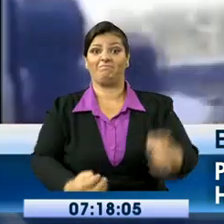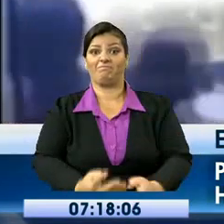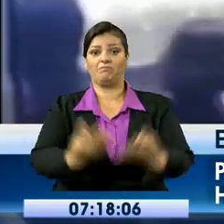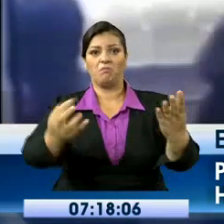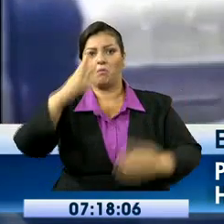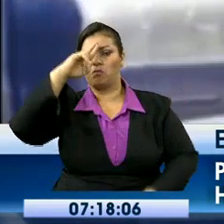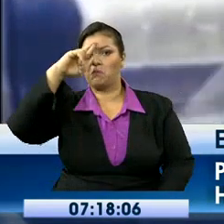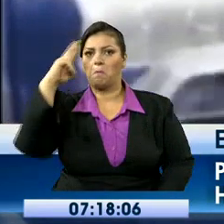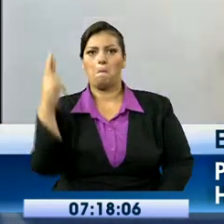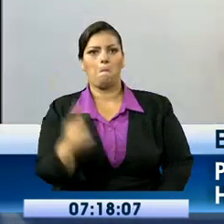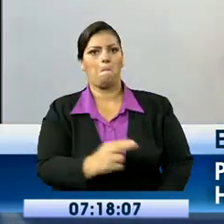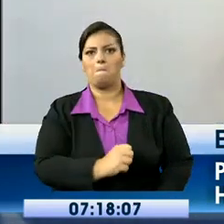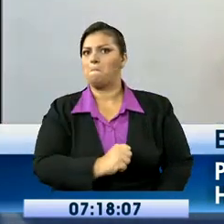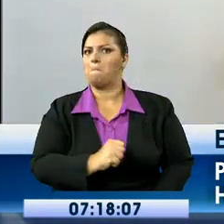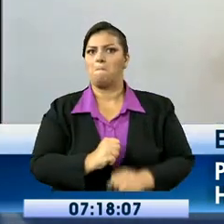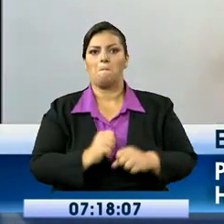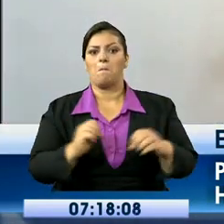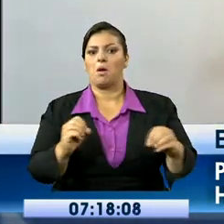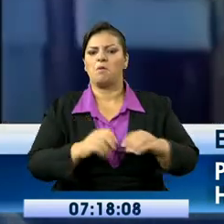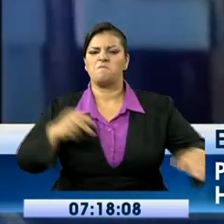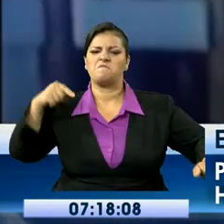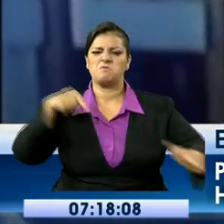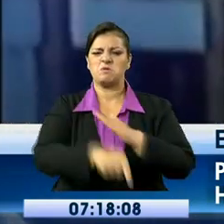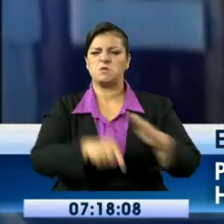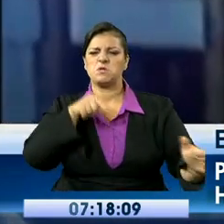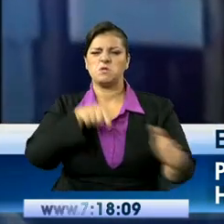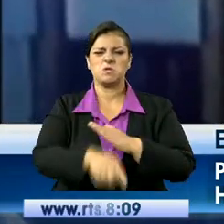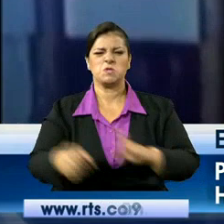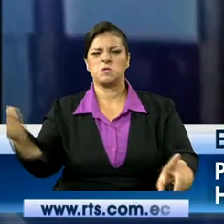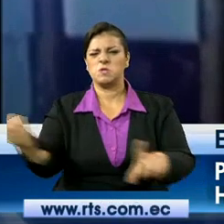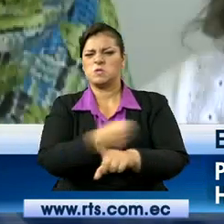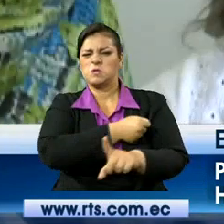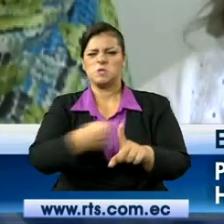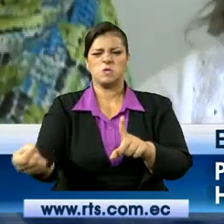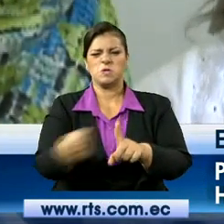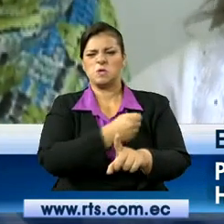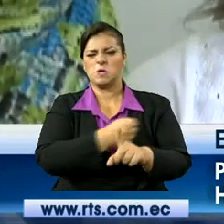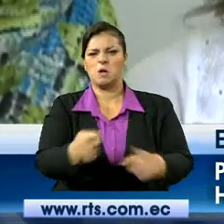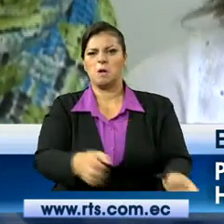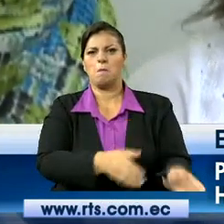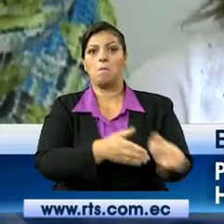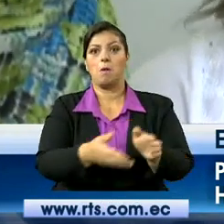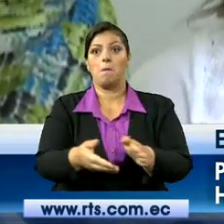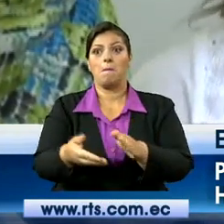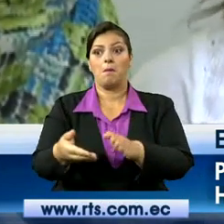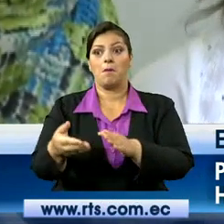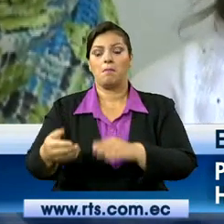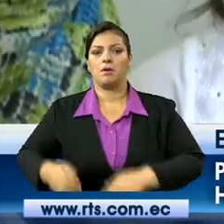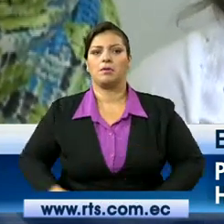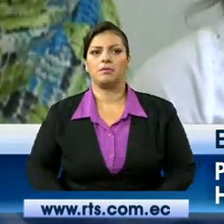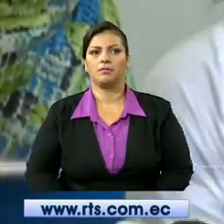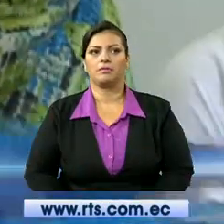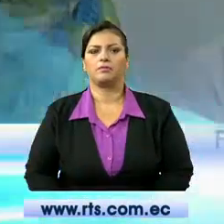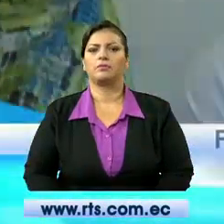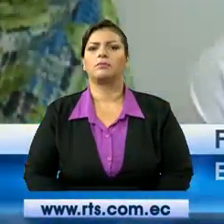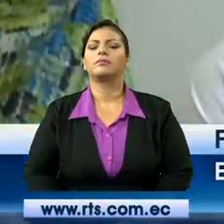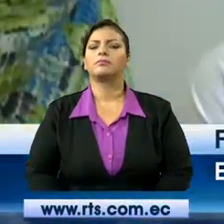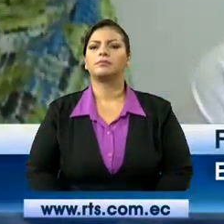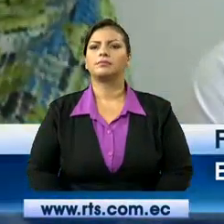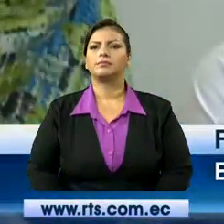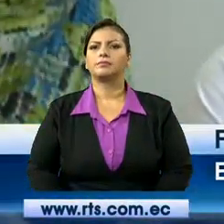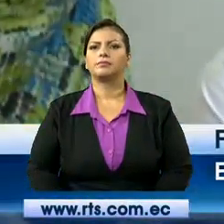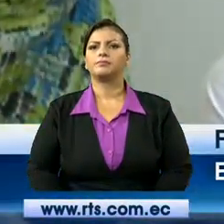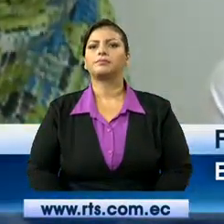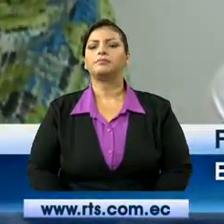humanos registrados por la Comisión de la Verdad en el gobierno de León Febres Cordero. Son personas que estuvieron presentes